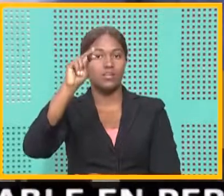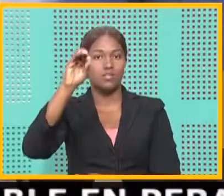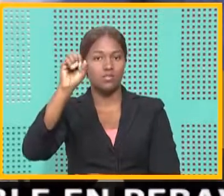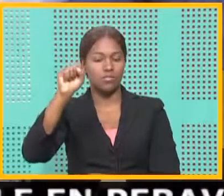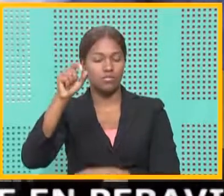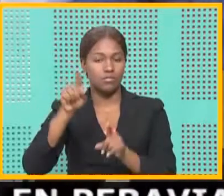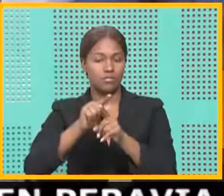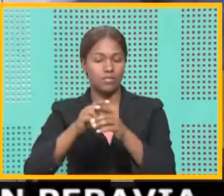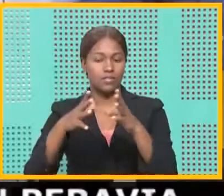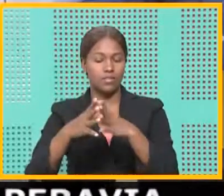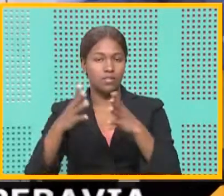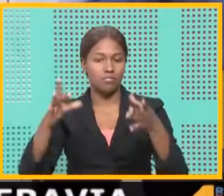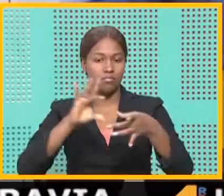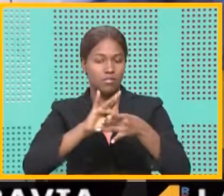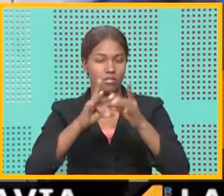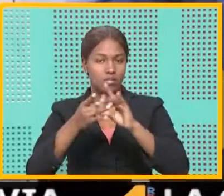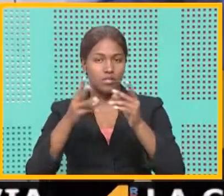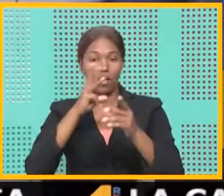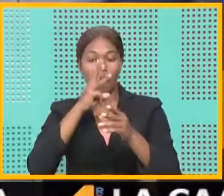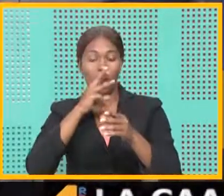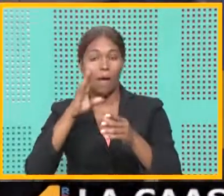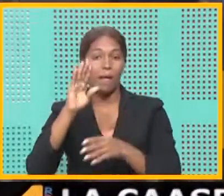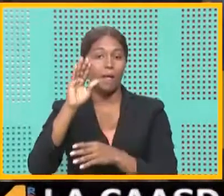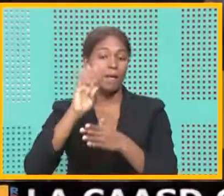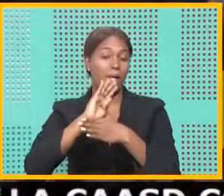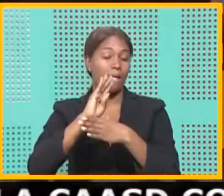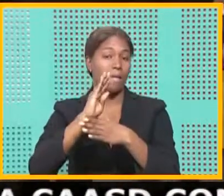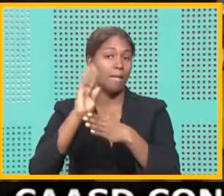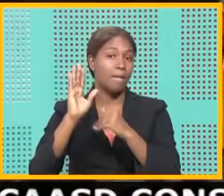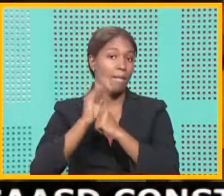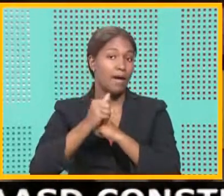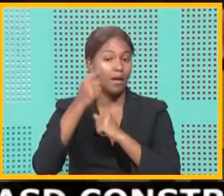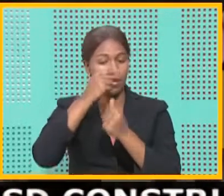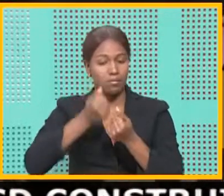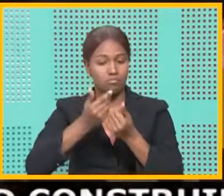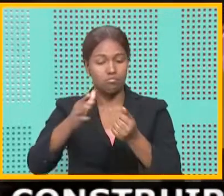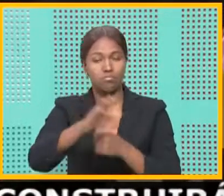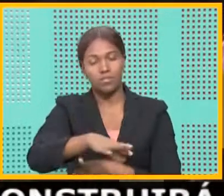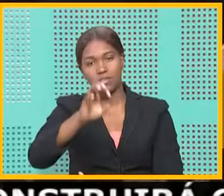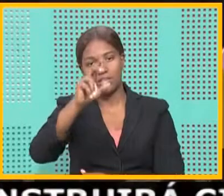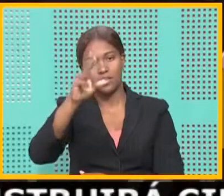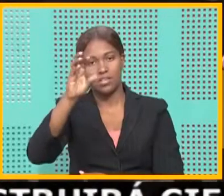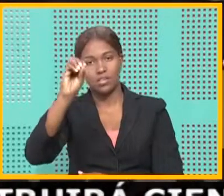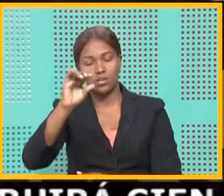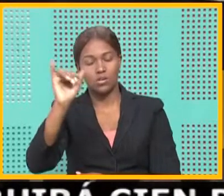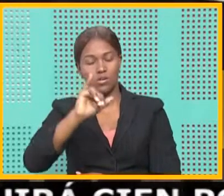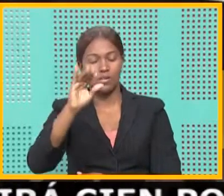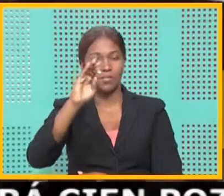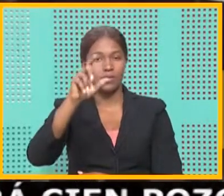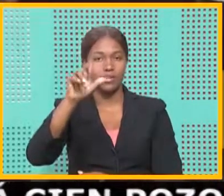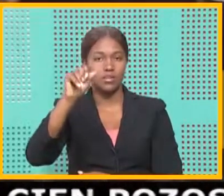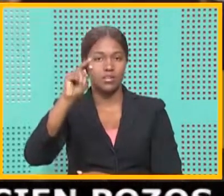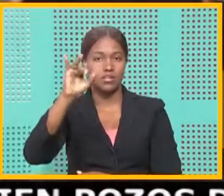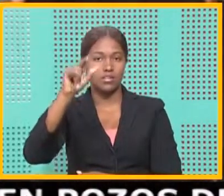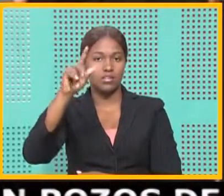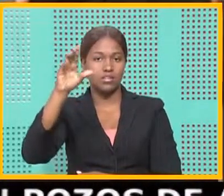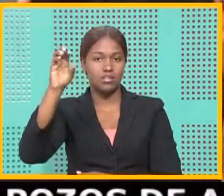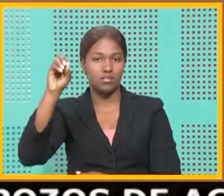la ampliación de las redes del acueducto Baní para abastecer a los barrios El Cerro, La Granja y Los Meloncitos.